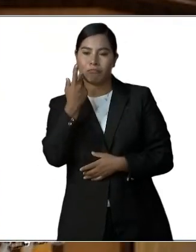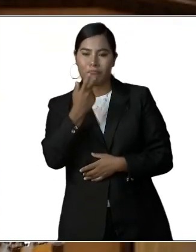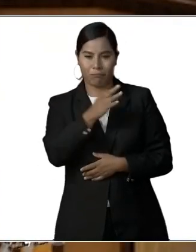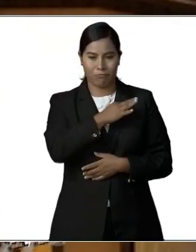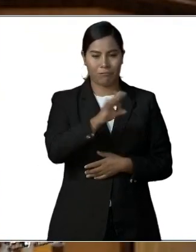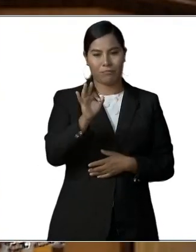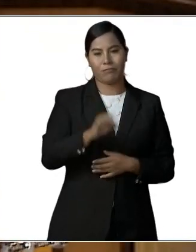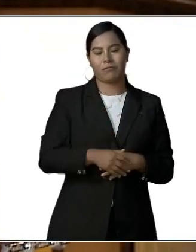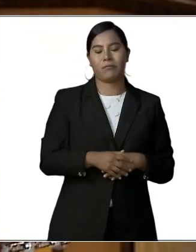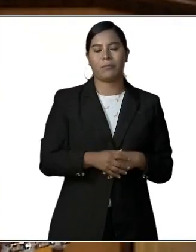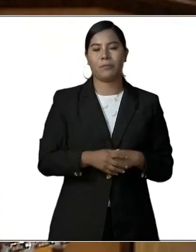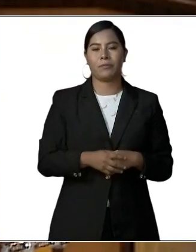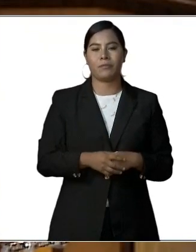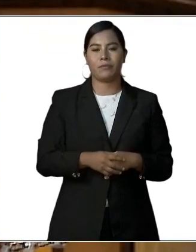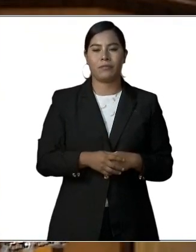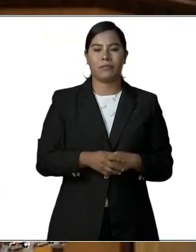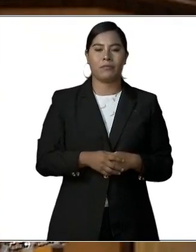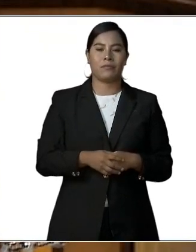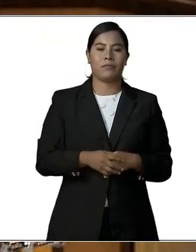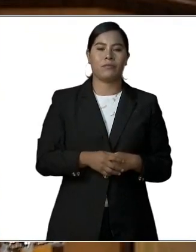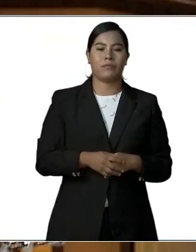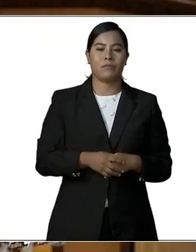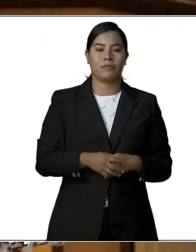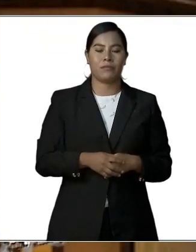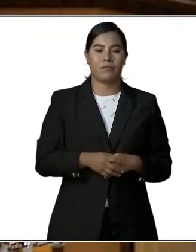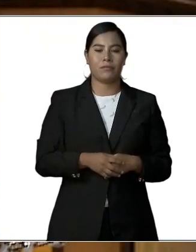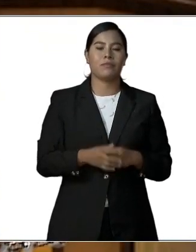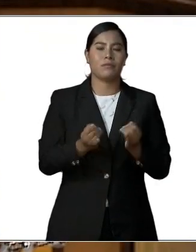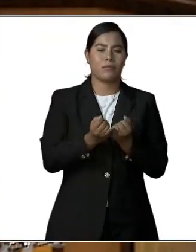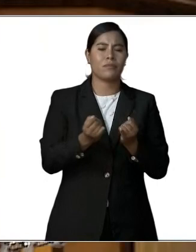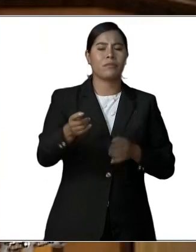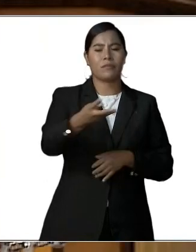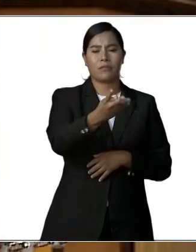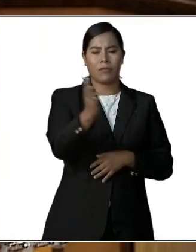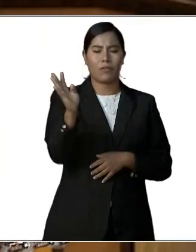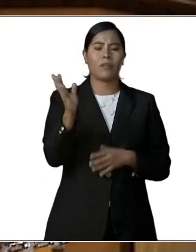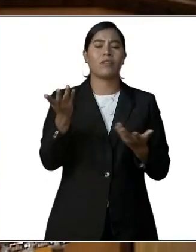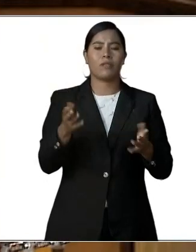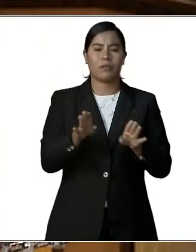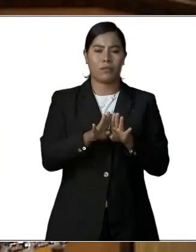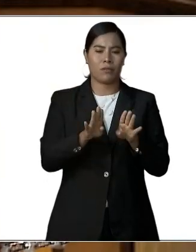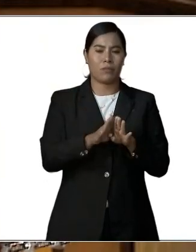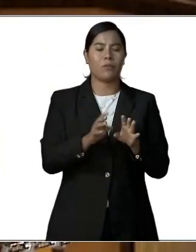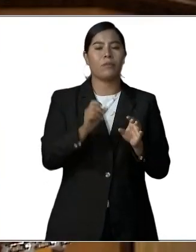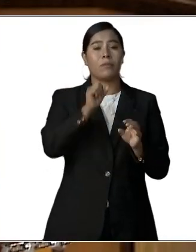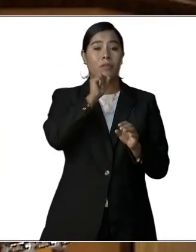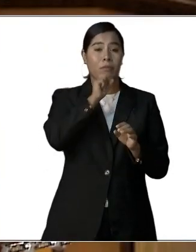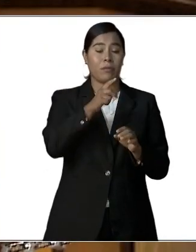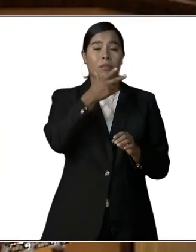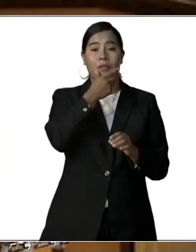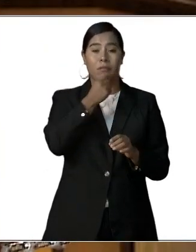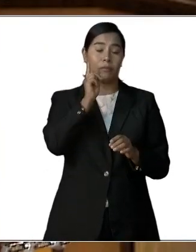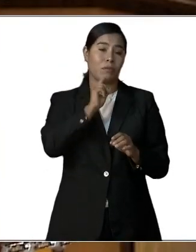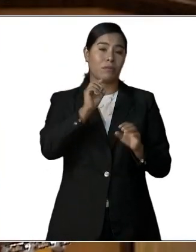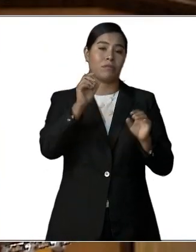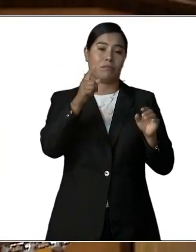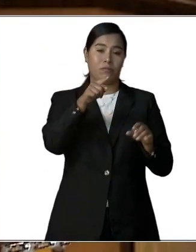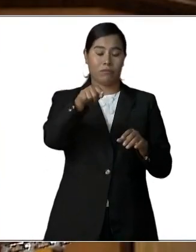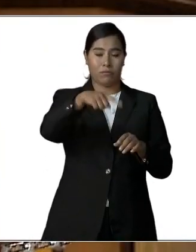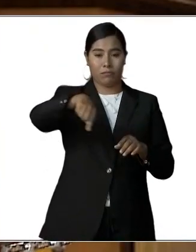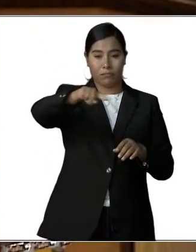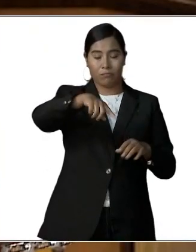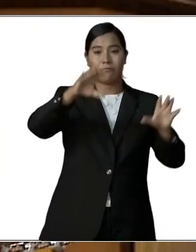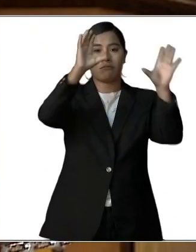luego, decíamos presencia o desenvolvimiento escénico, los solistas, es una parte muy importante de la rondalla,